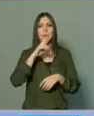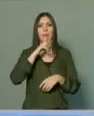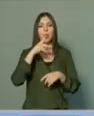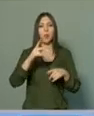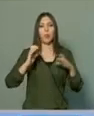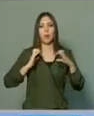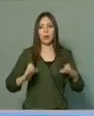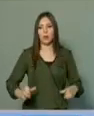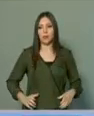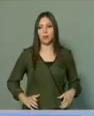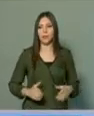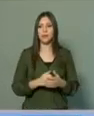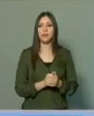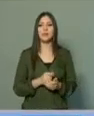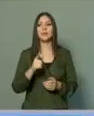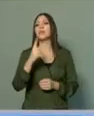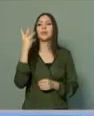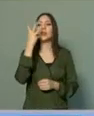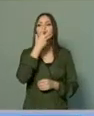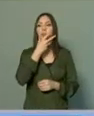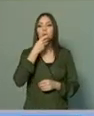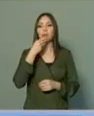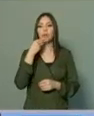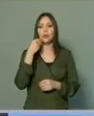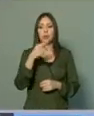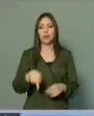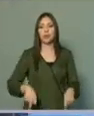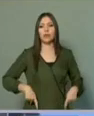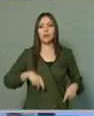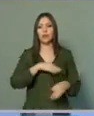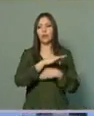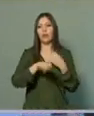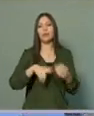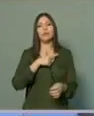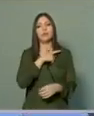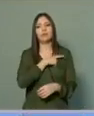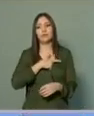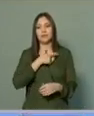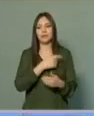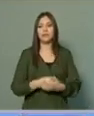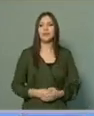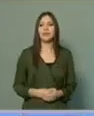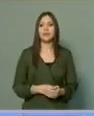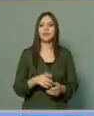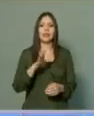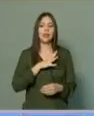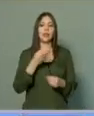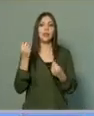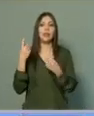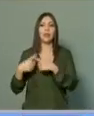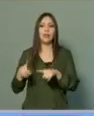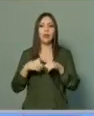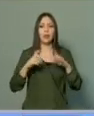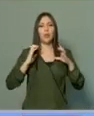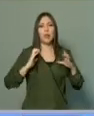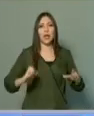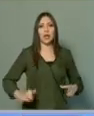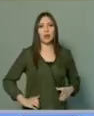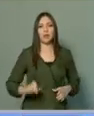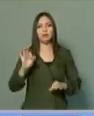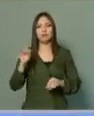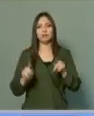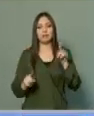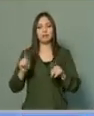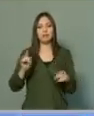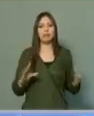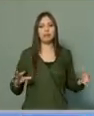¿no? Ya me enamoré de telas este inteligentes conjunto. y cortes No, bueno, yo para de todos los todos. cuerpos. Y lo mejor de todo es que tenemos para todo tipo de cuerpos la moda. Eso está